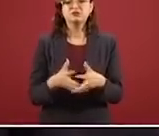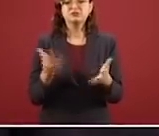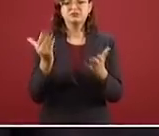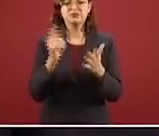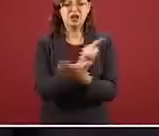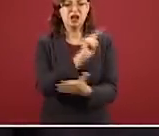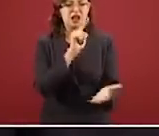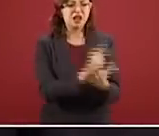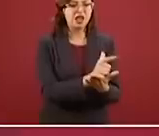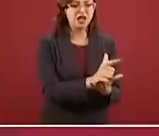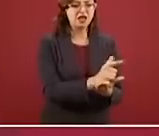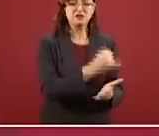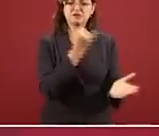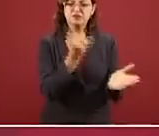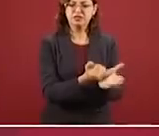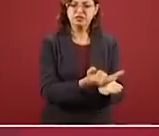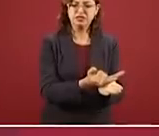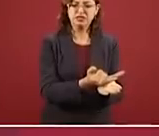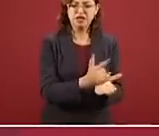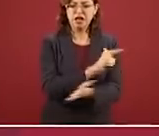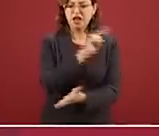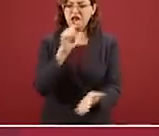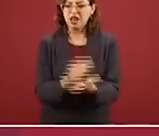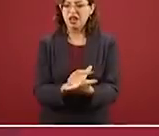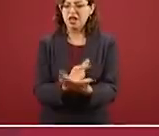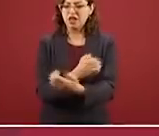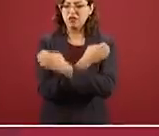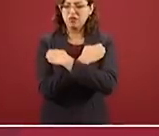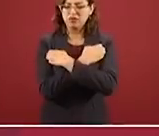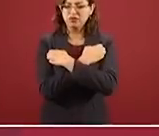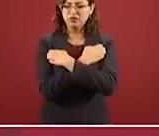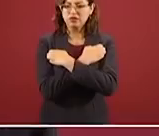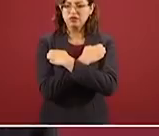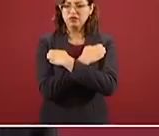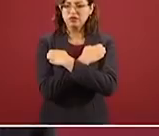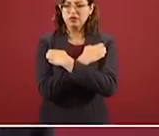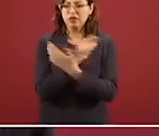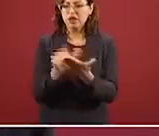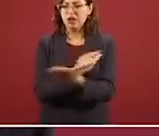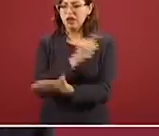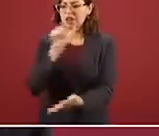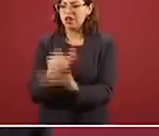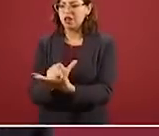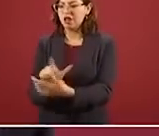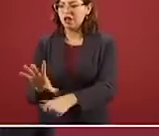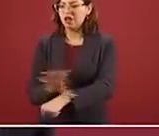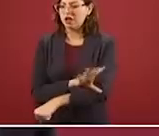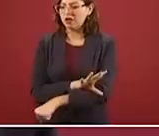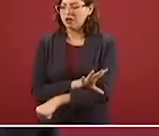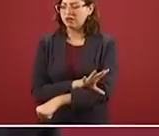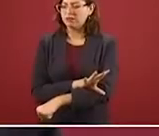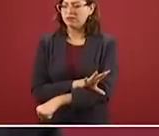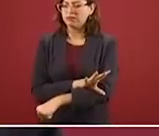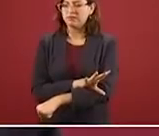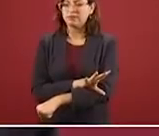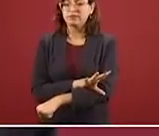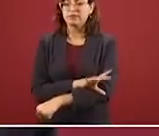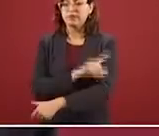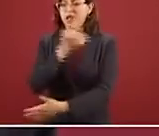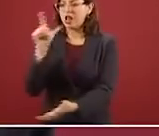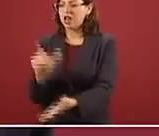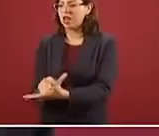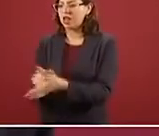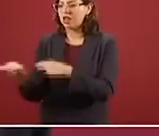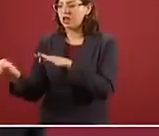reforma fiscal, reforma educativa, reforma energética,